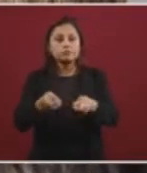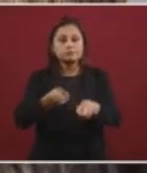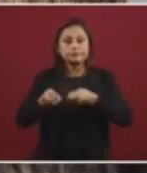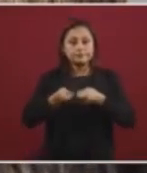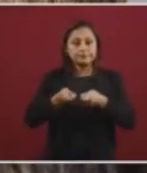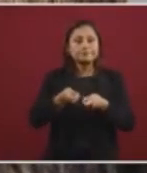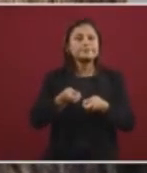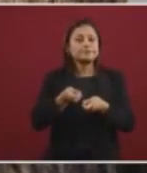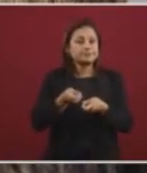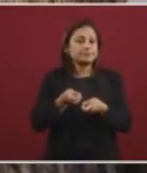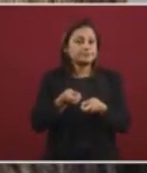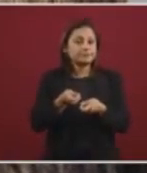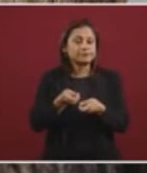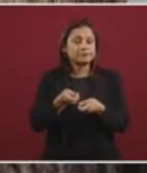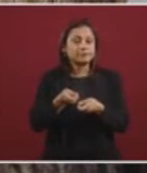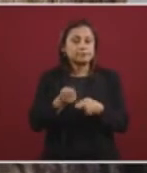No había